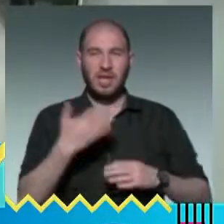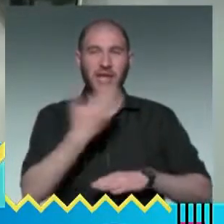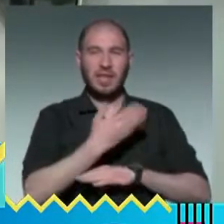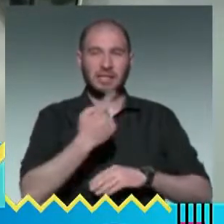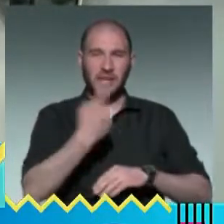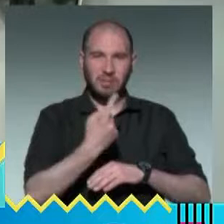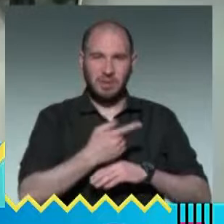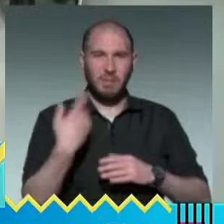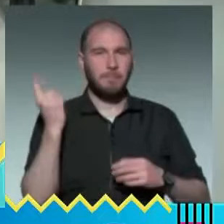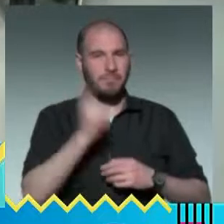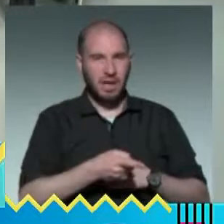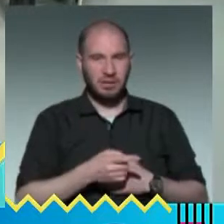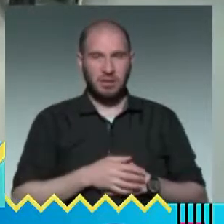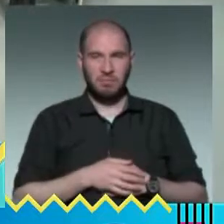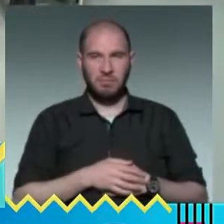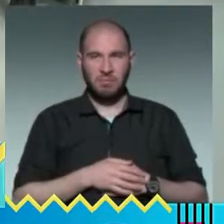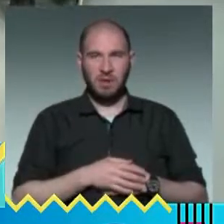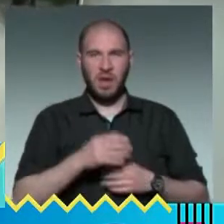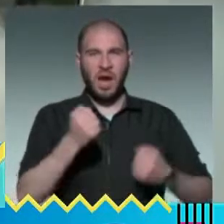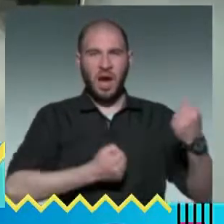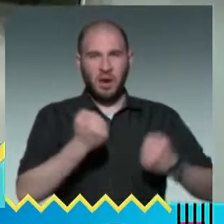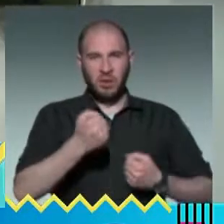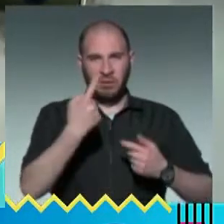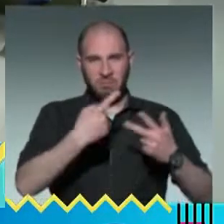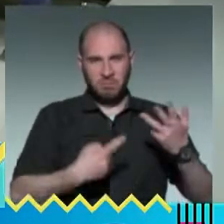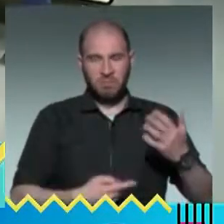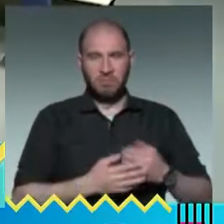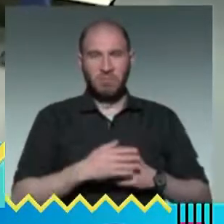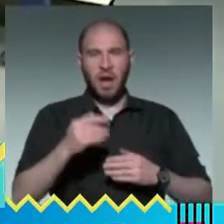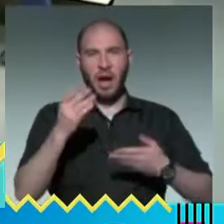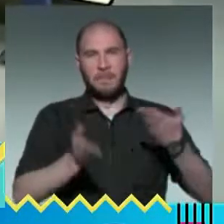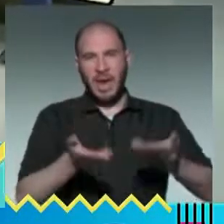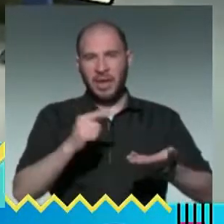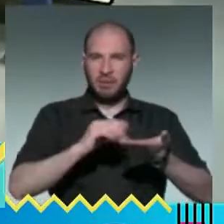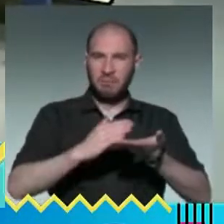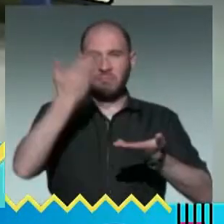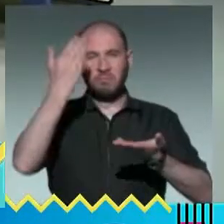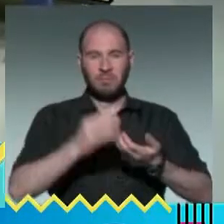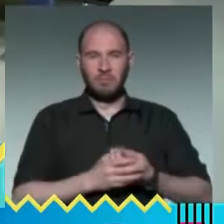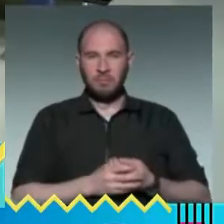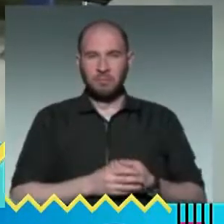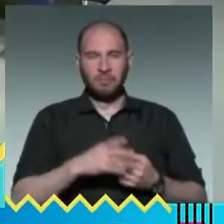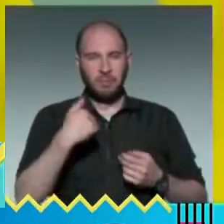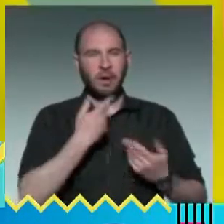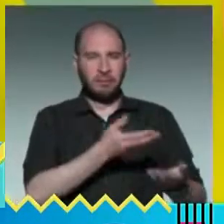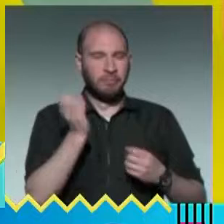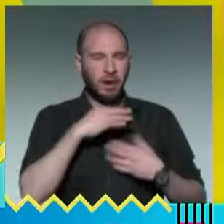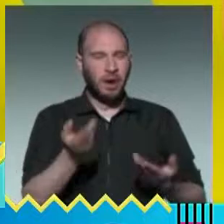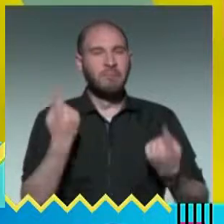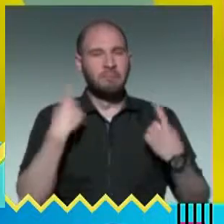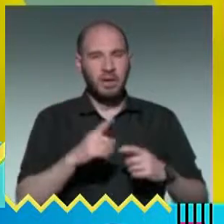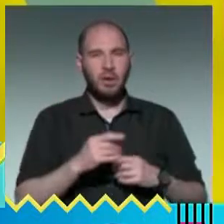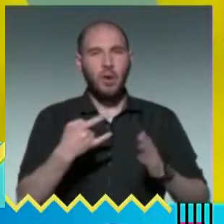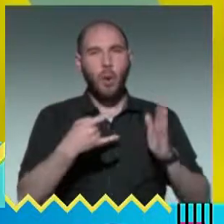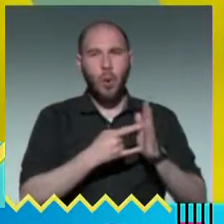remises se les exija una gama de vehículos media alta, y está bien, prestemos mejor servicio, pero a